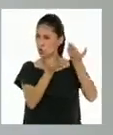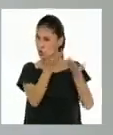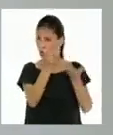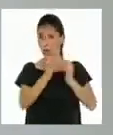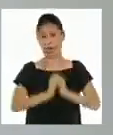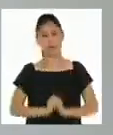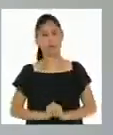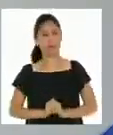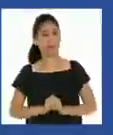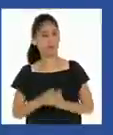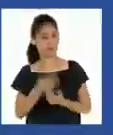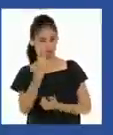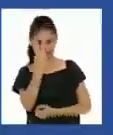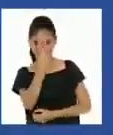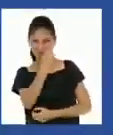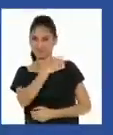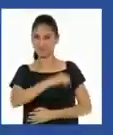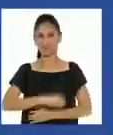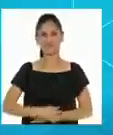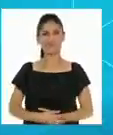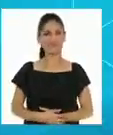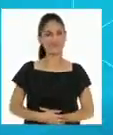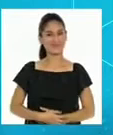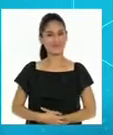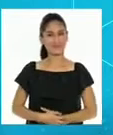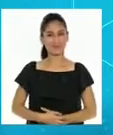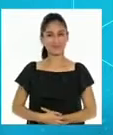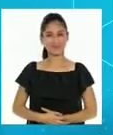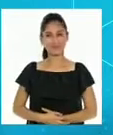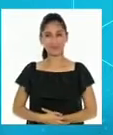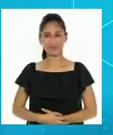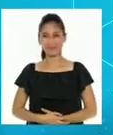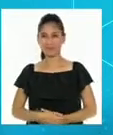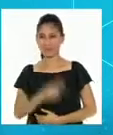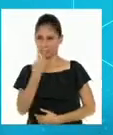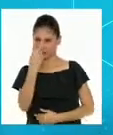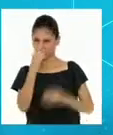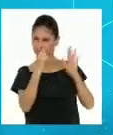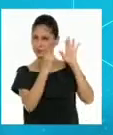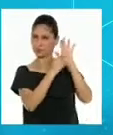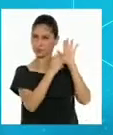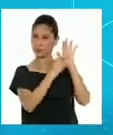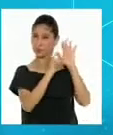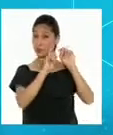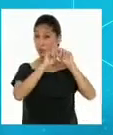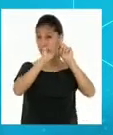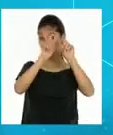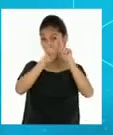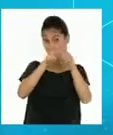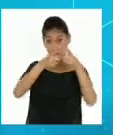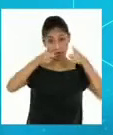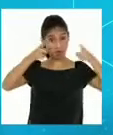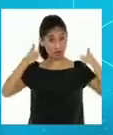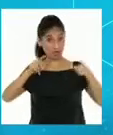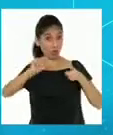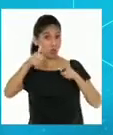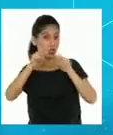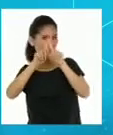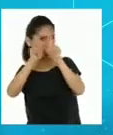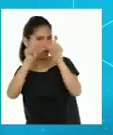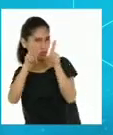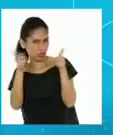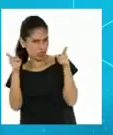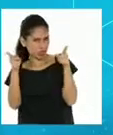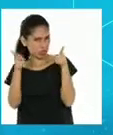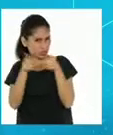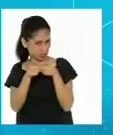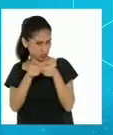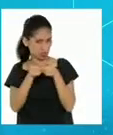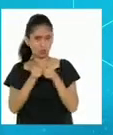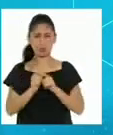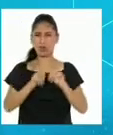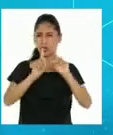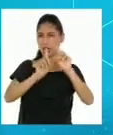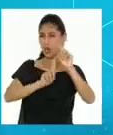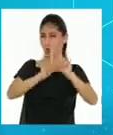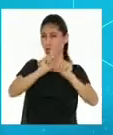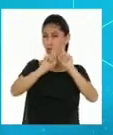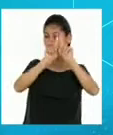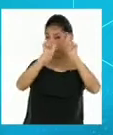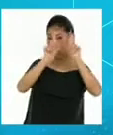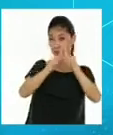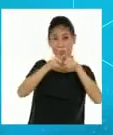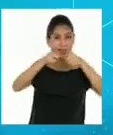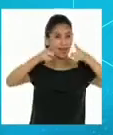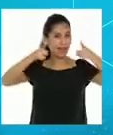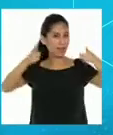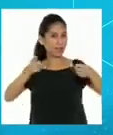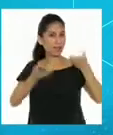encuesta. Veamos. Tenemos preguntas abiertas y cerradas. Dentro de las preguntas abiertas tenemos